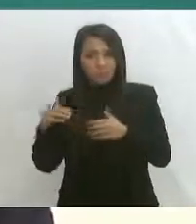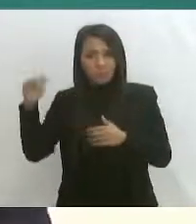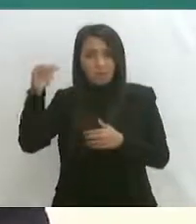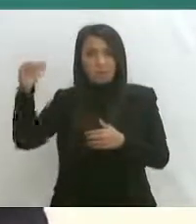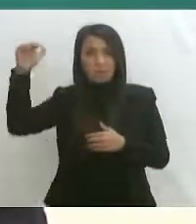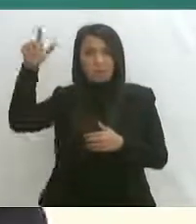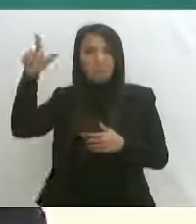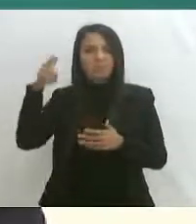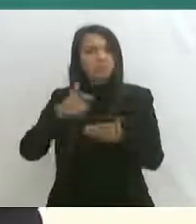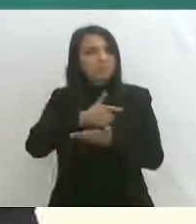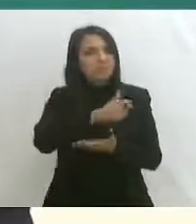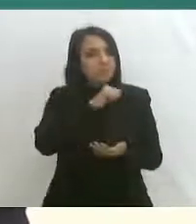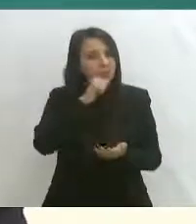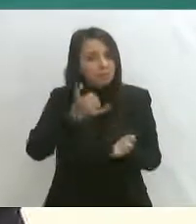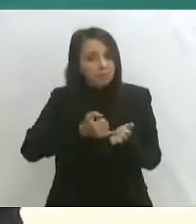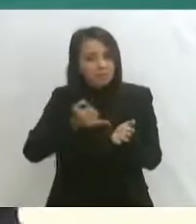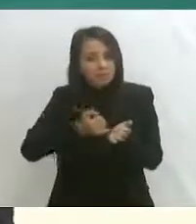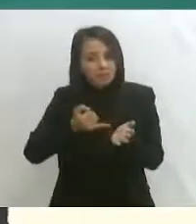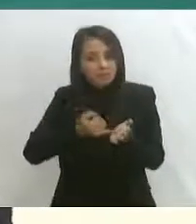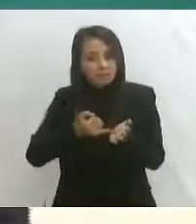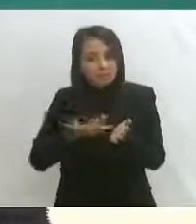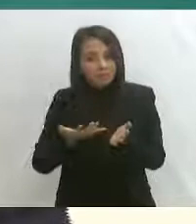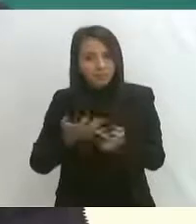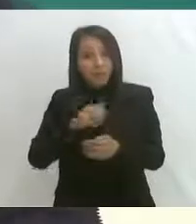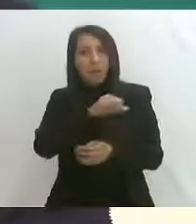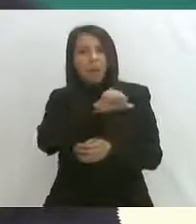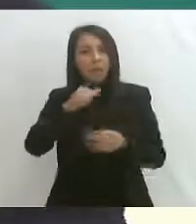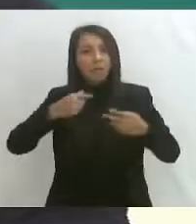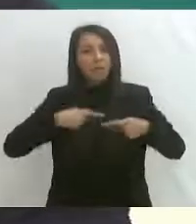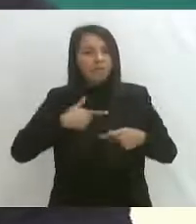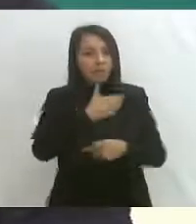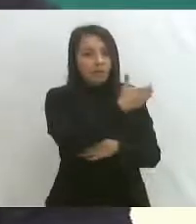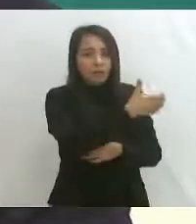pagaba impuesto el campesino,